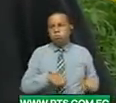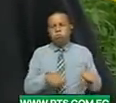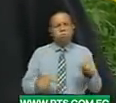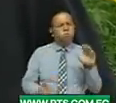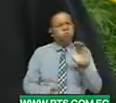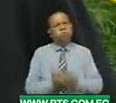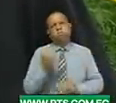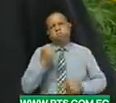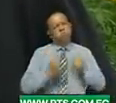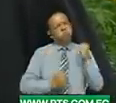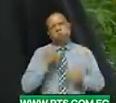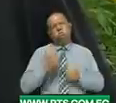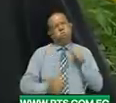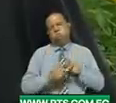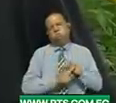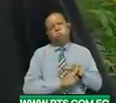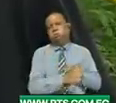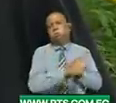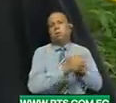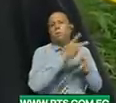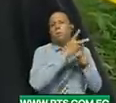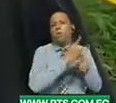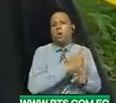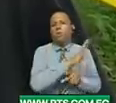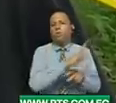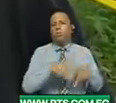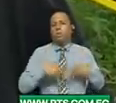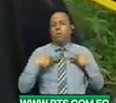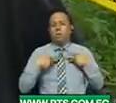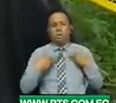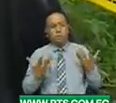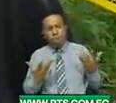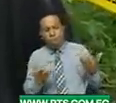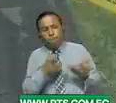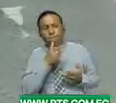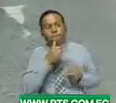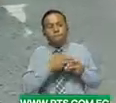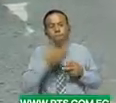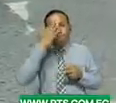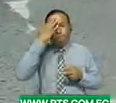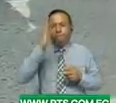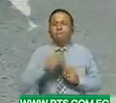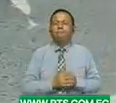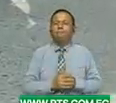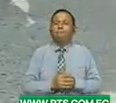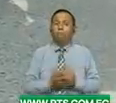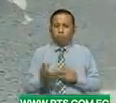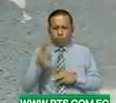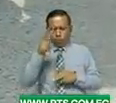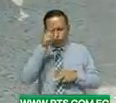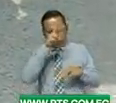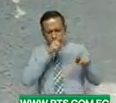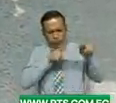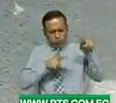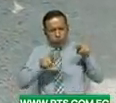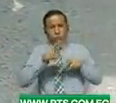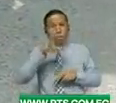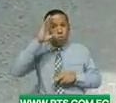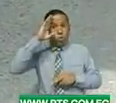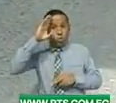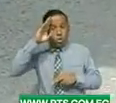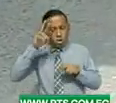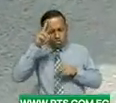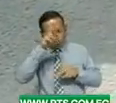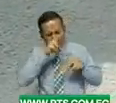acompañando sale en precipitada carrera protegiendo su vida. Aquí no lo tenemos identificado aún. En la revisión ocular, el personal de criminalística